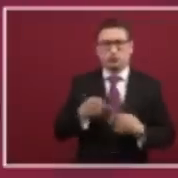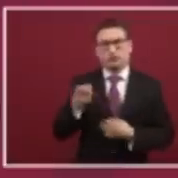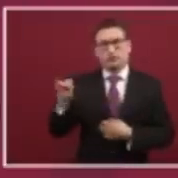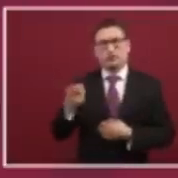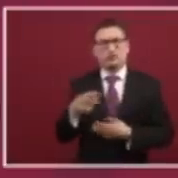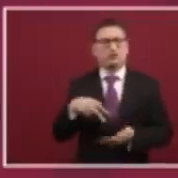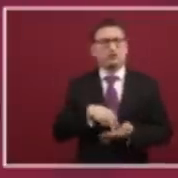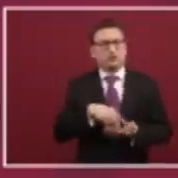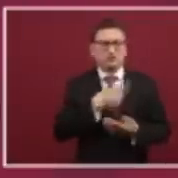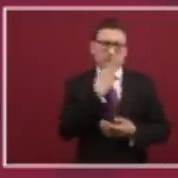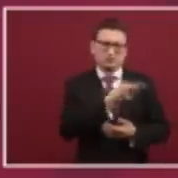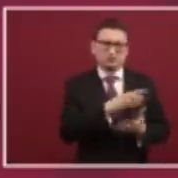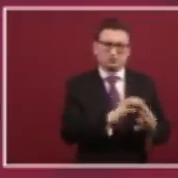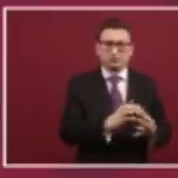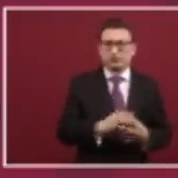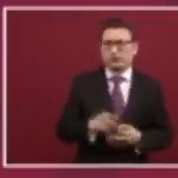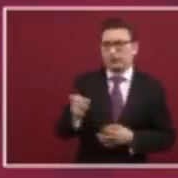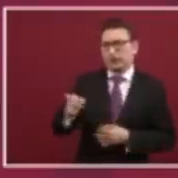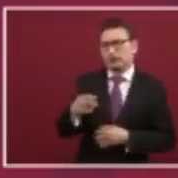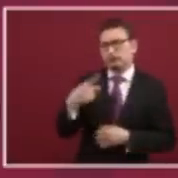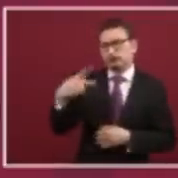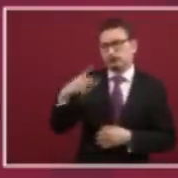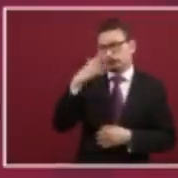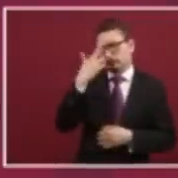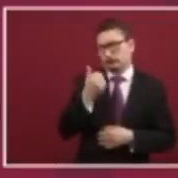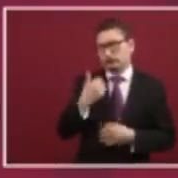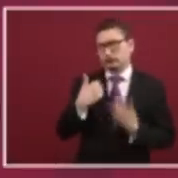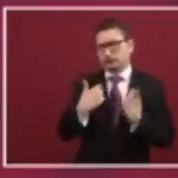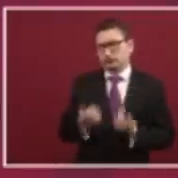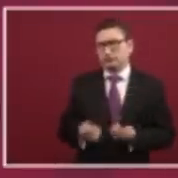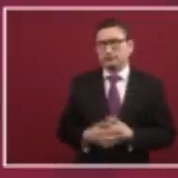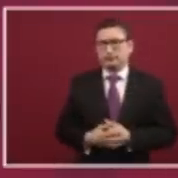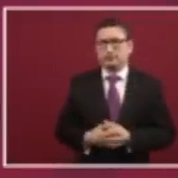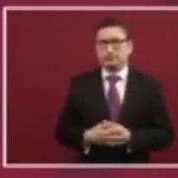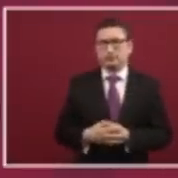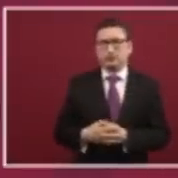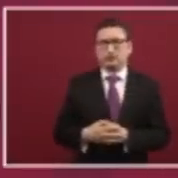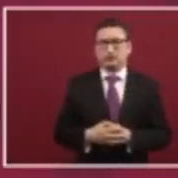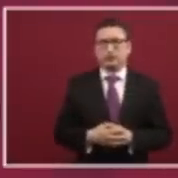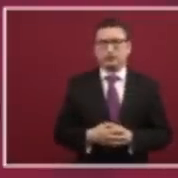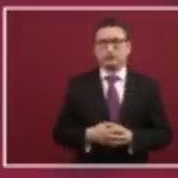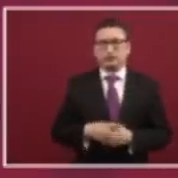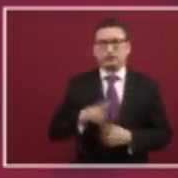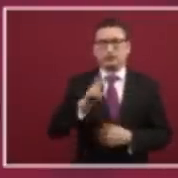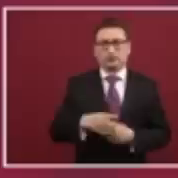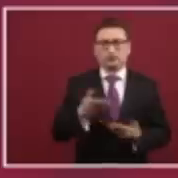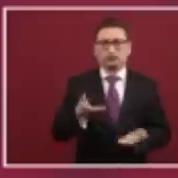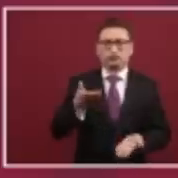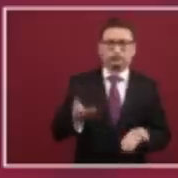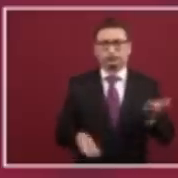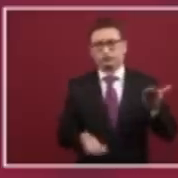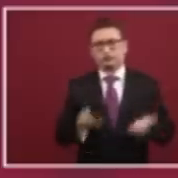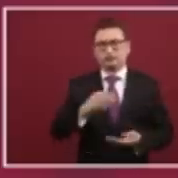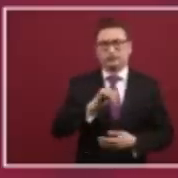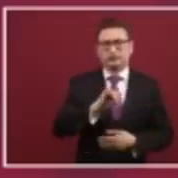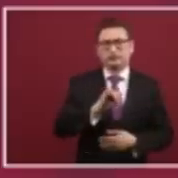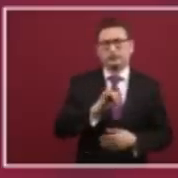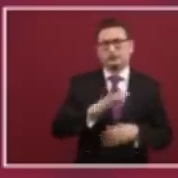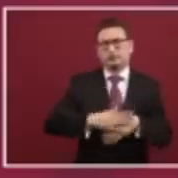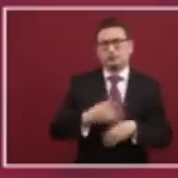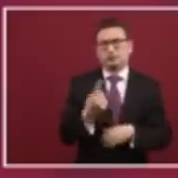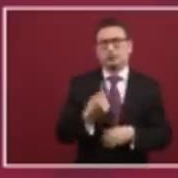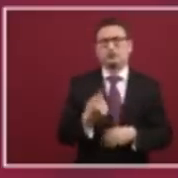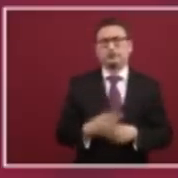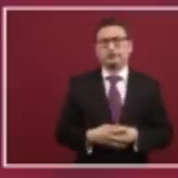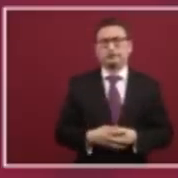razón. En cuanto a que sí se produce un desequilibrio, porque